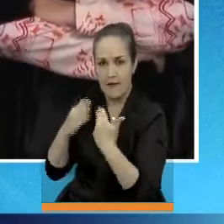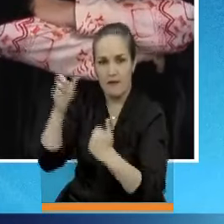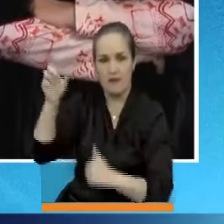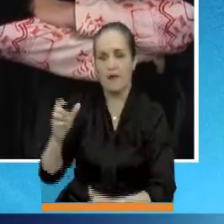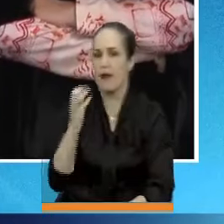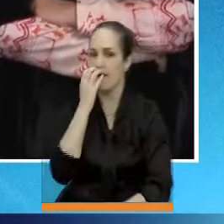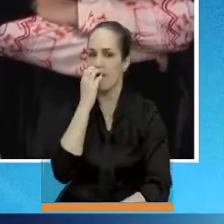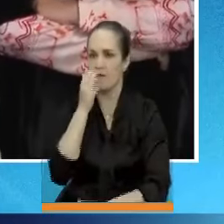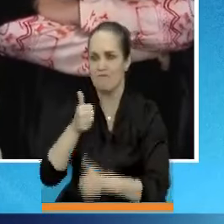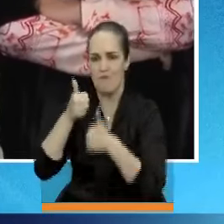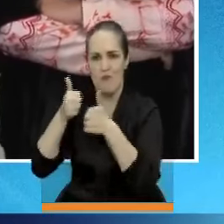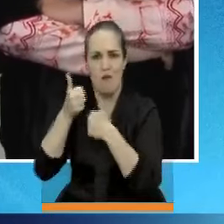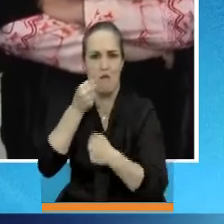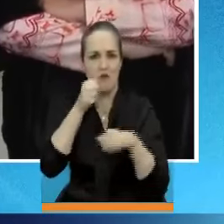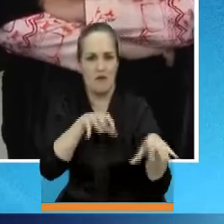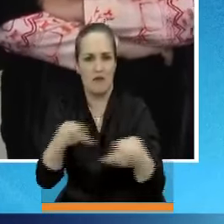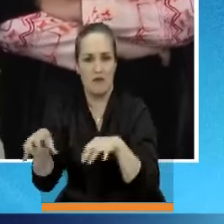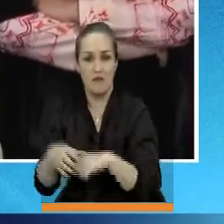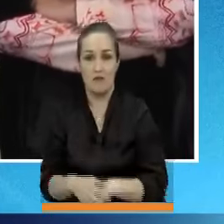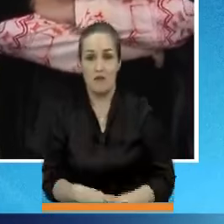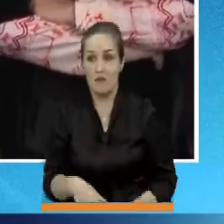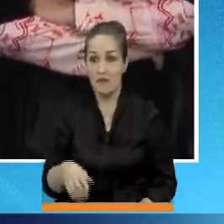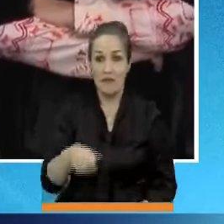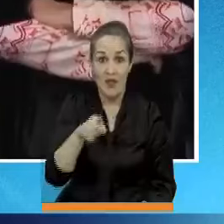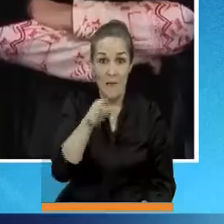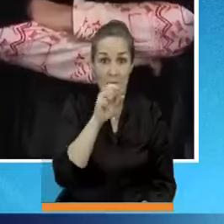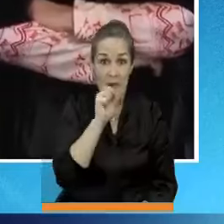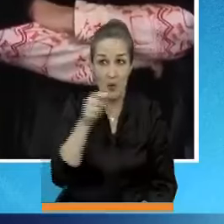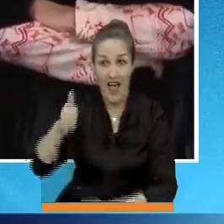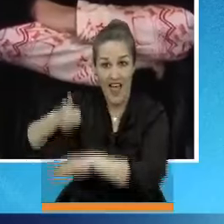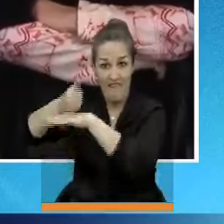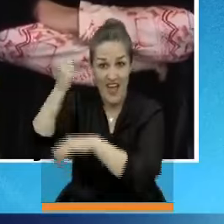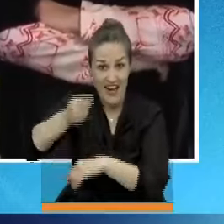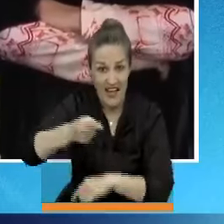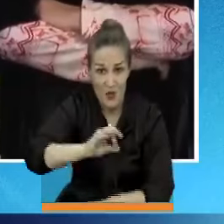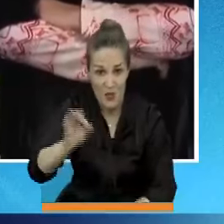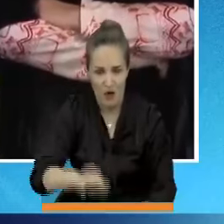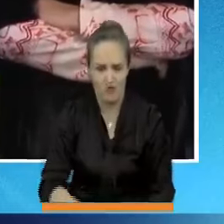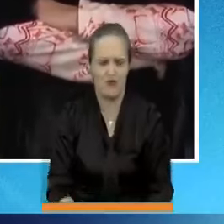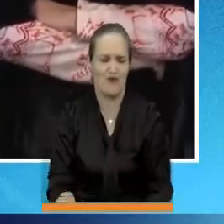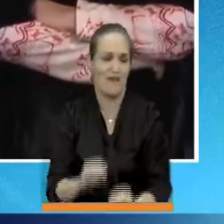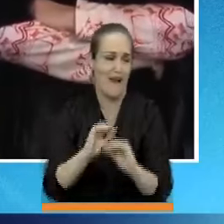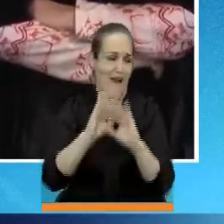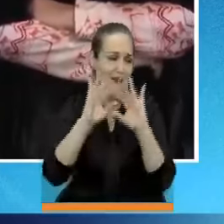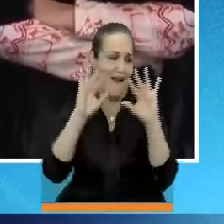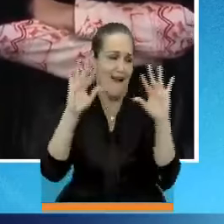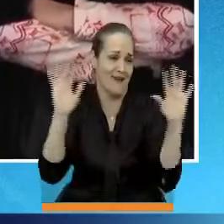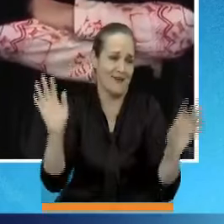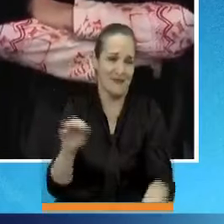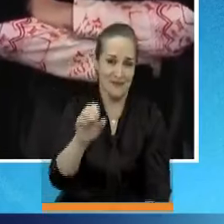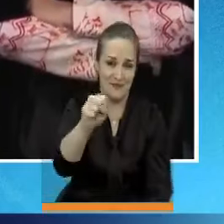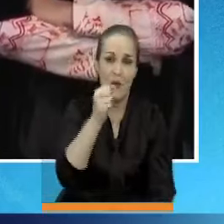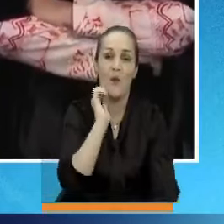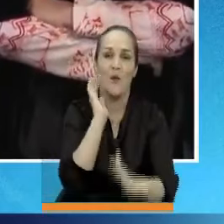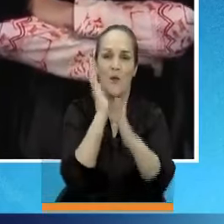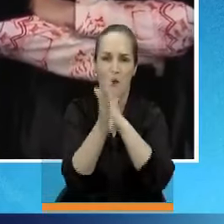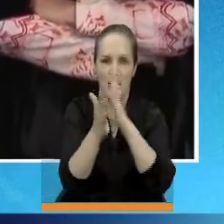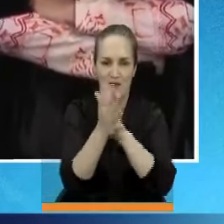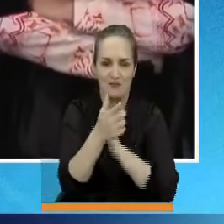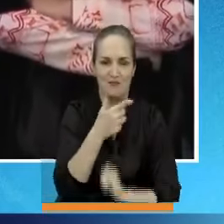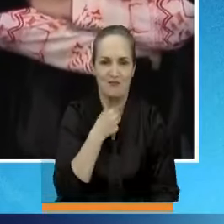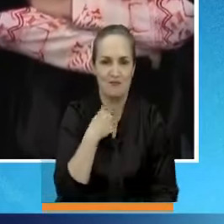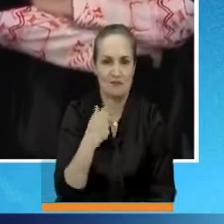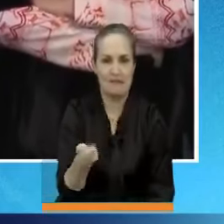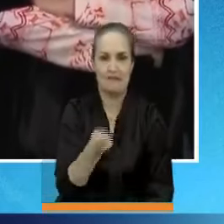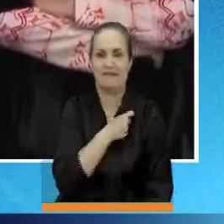Germán Castro Caicedo. ¿Y nunca lo regañó como jefe? Oh, claro. Yo tengo una anécdota que me marcó